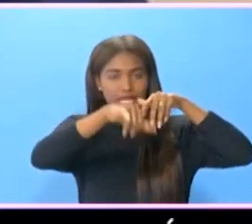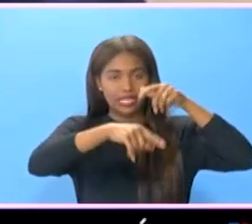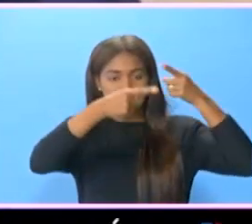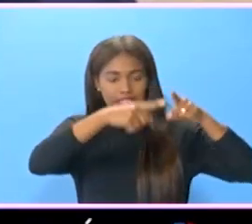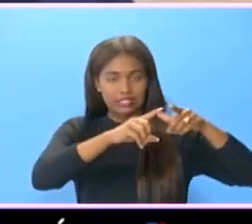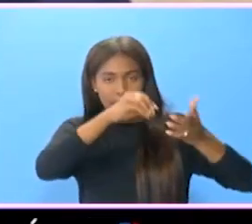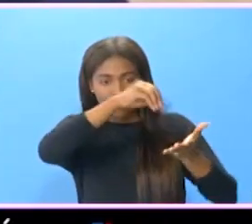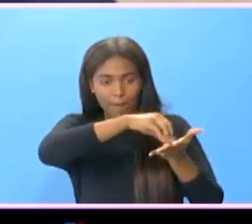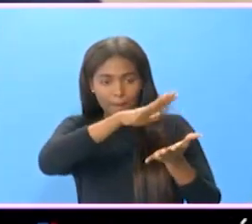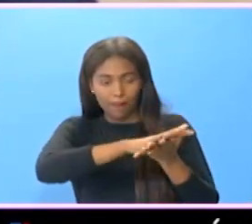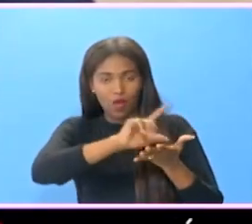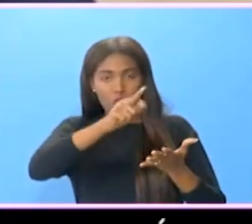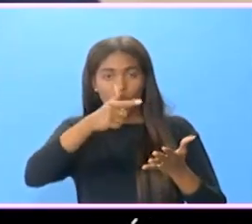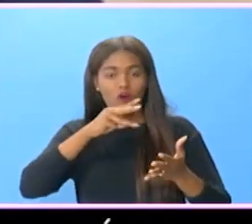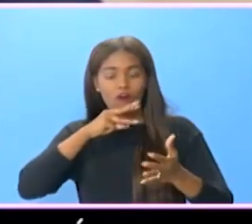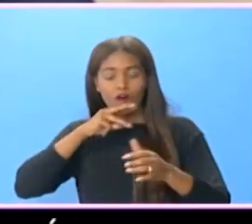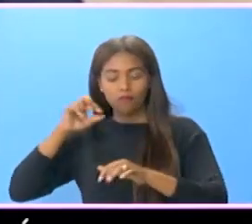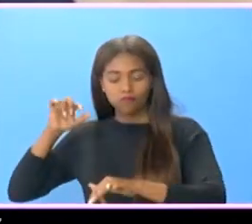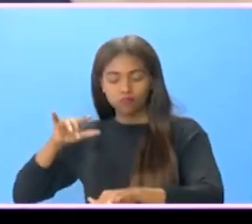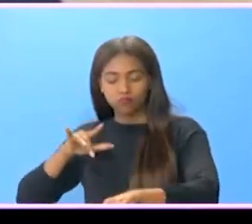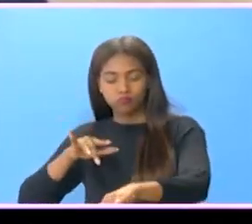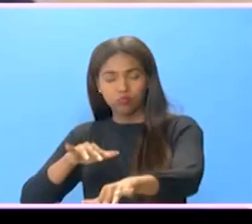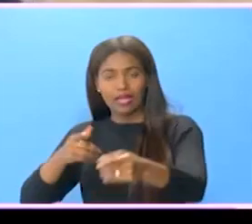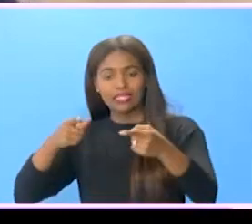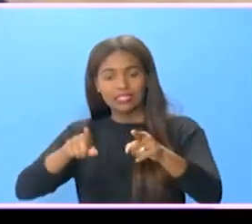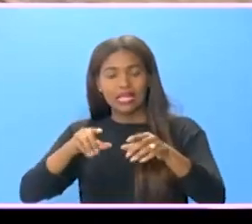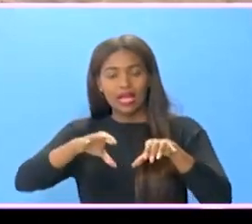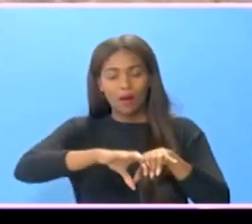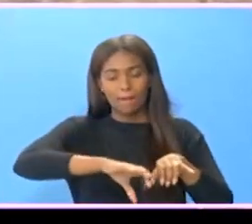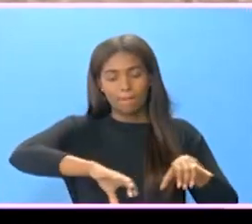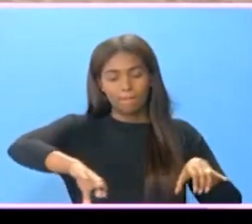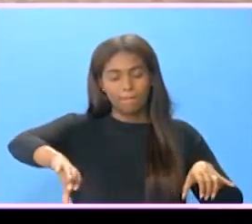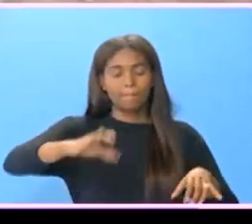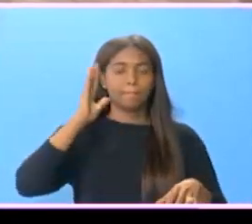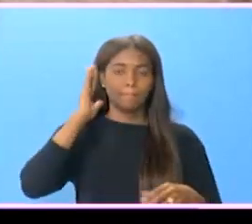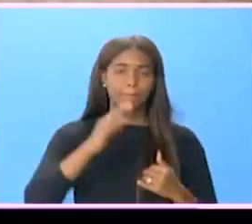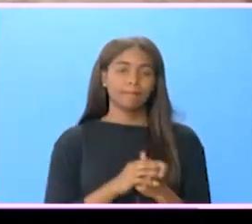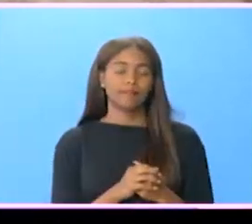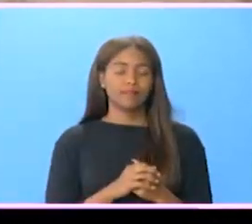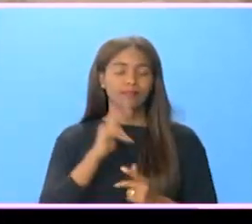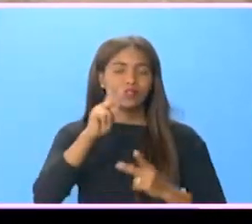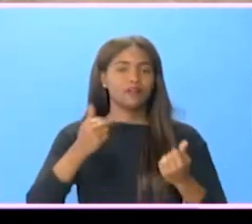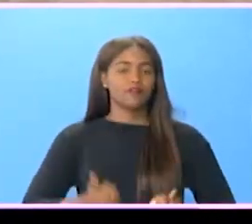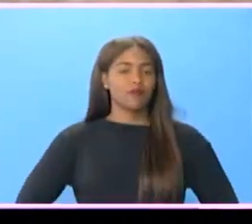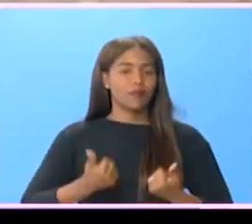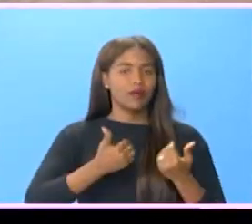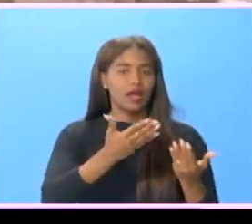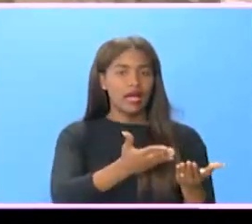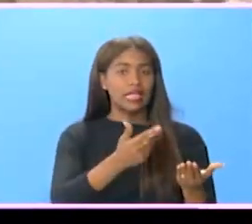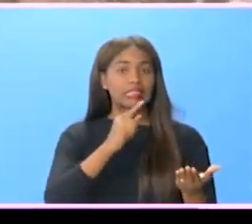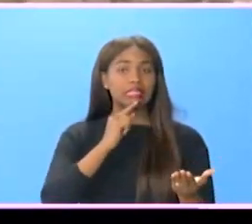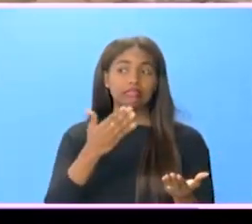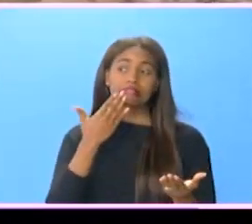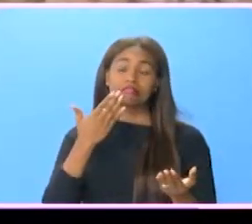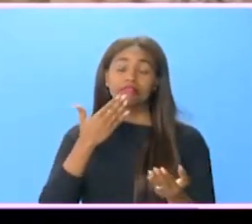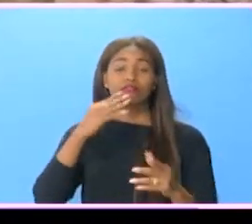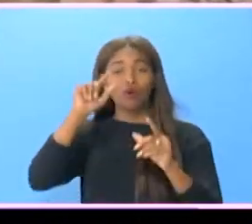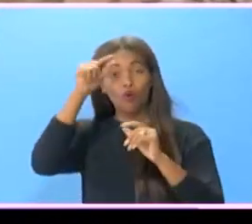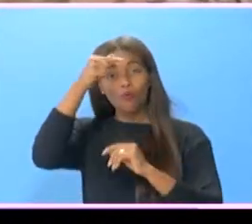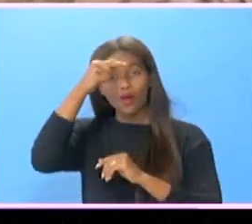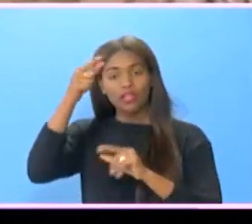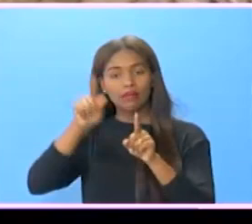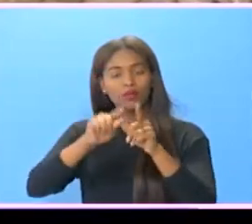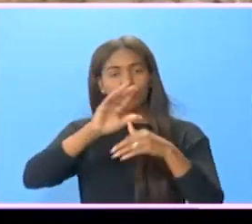luego la cañada viene cerrada, entubada. Los moradores de la zona saludaron la iniciativa del gobierno, así como